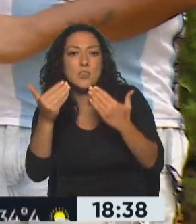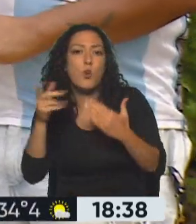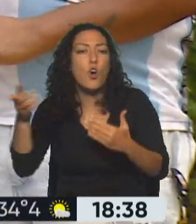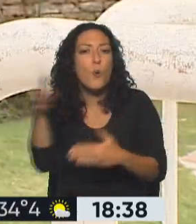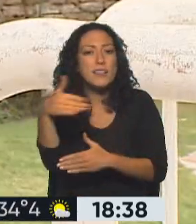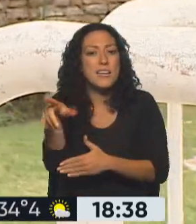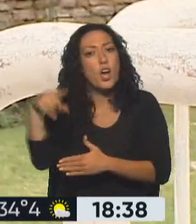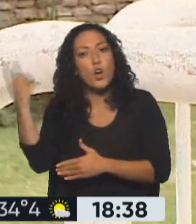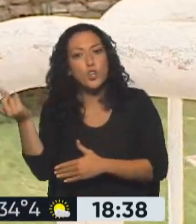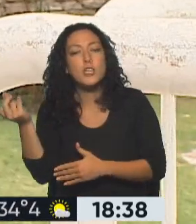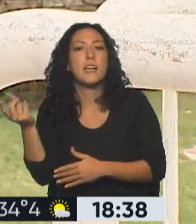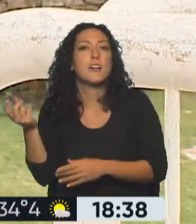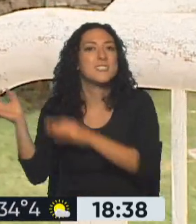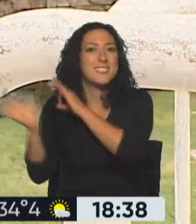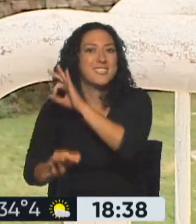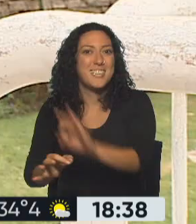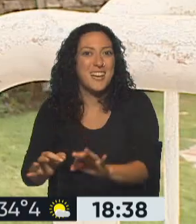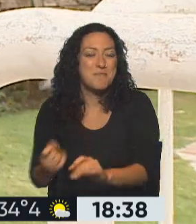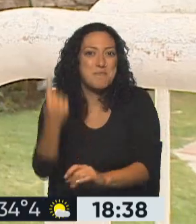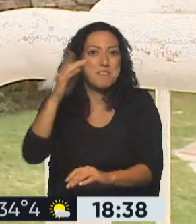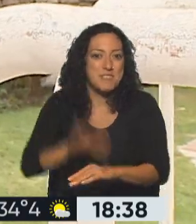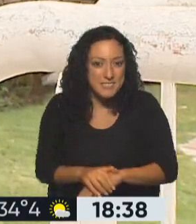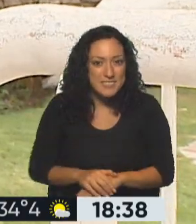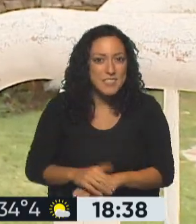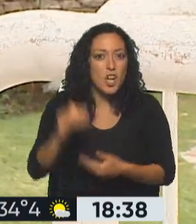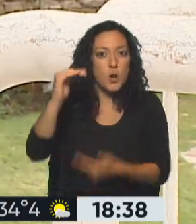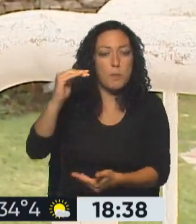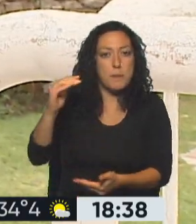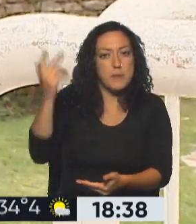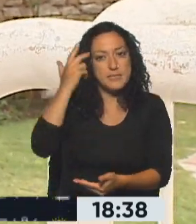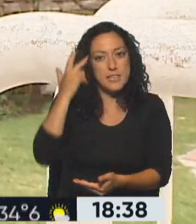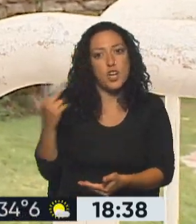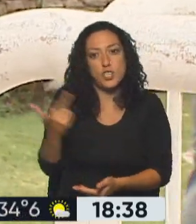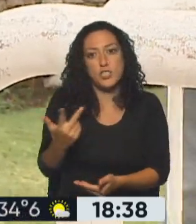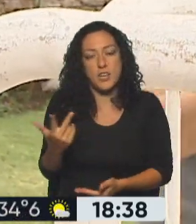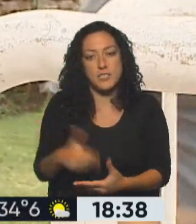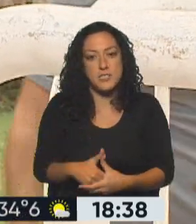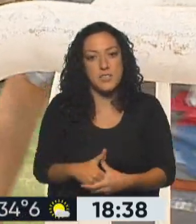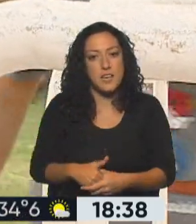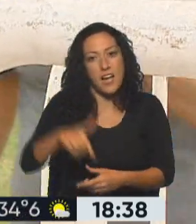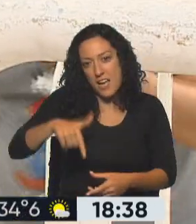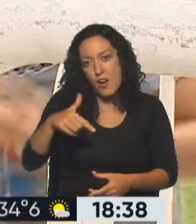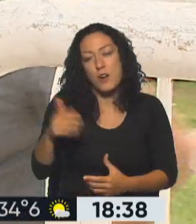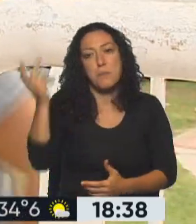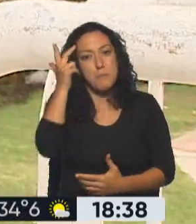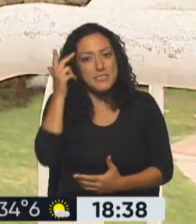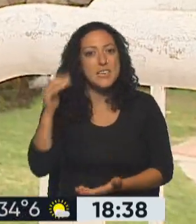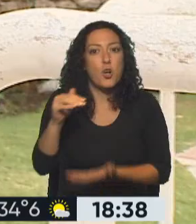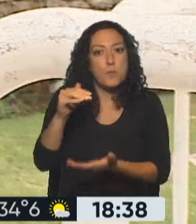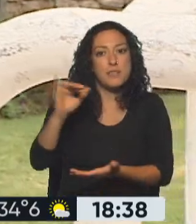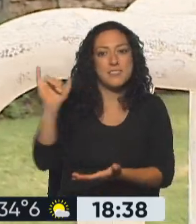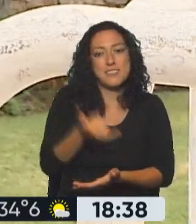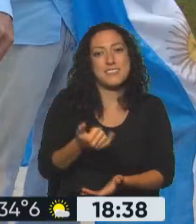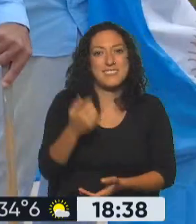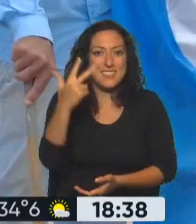anterior, que donde vinimos a recibirlo, faltaba Messi con la copa. O sea, estaban los tres, pero Messi no tenía la copa. Y ahora Messi tiene la tercera,